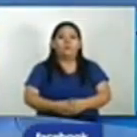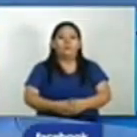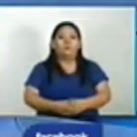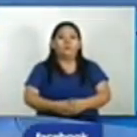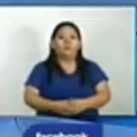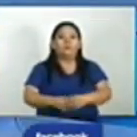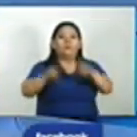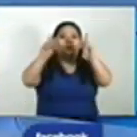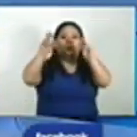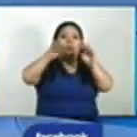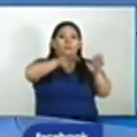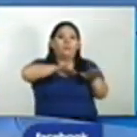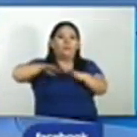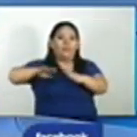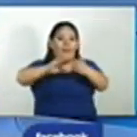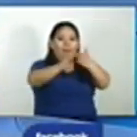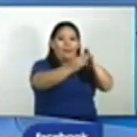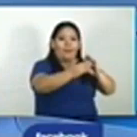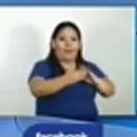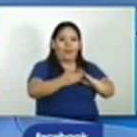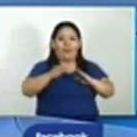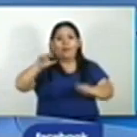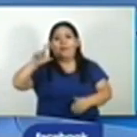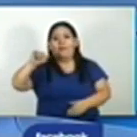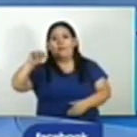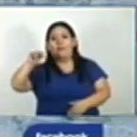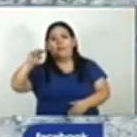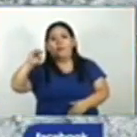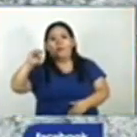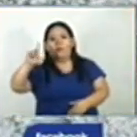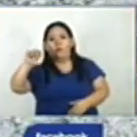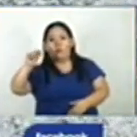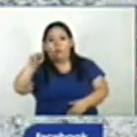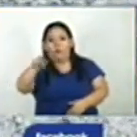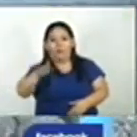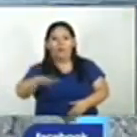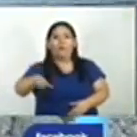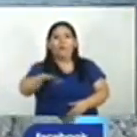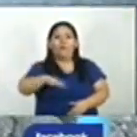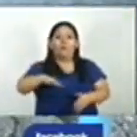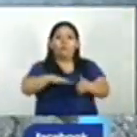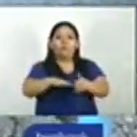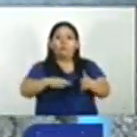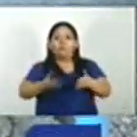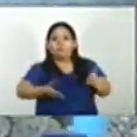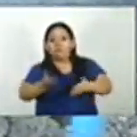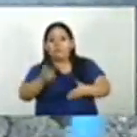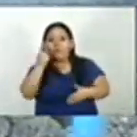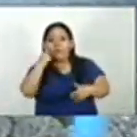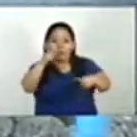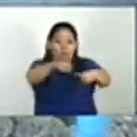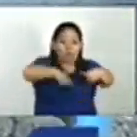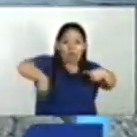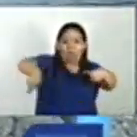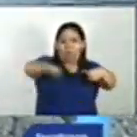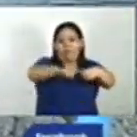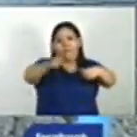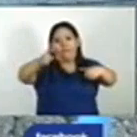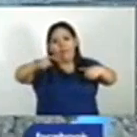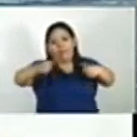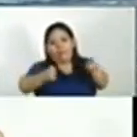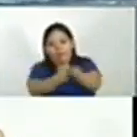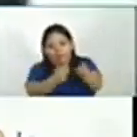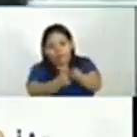Y por otra parte, los habitantes de la colonia Lincoln, en Mexicanos, denuncian trabajos inconclusos en una cárcava formada por una fuga de